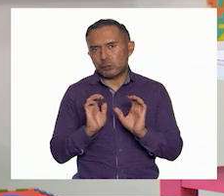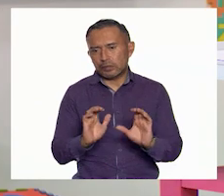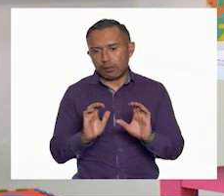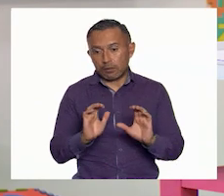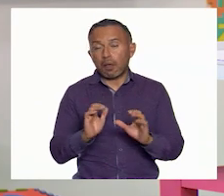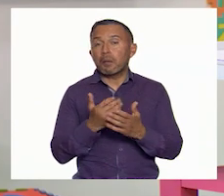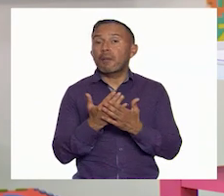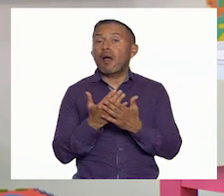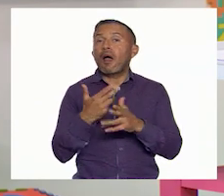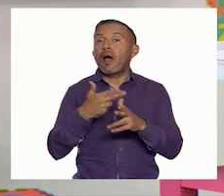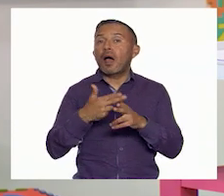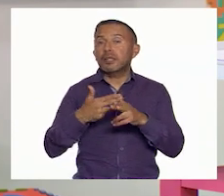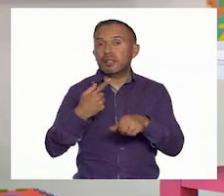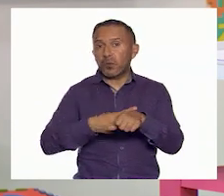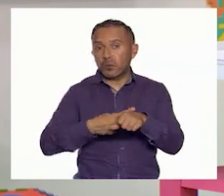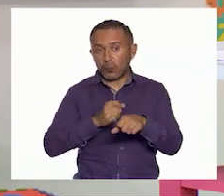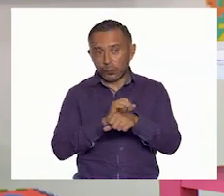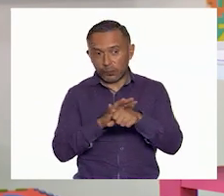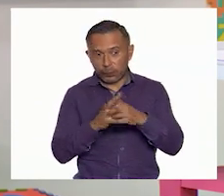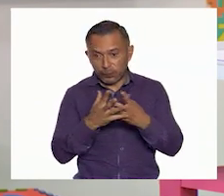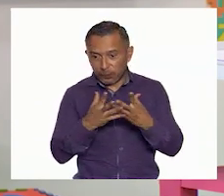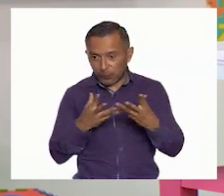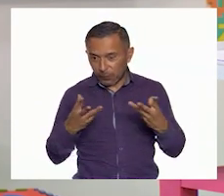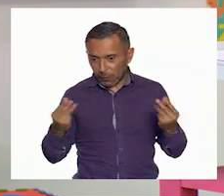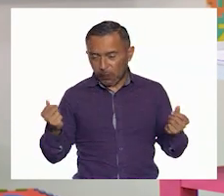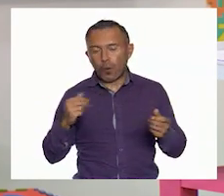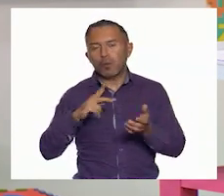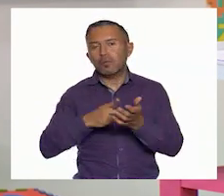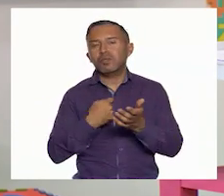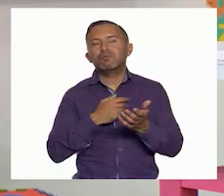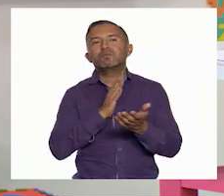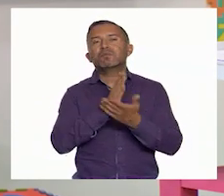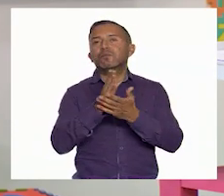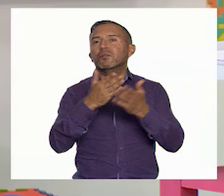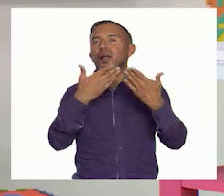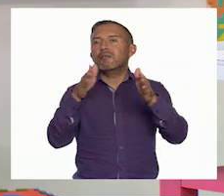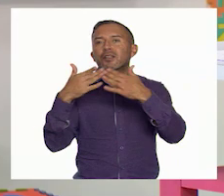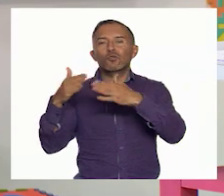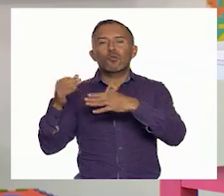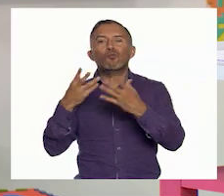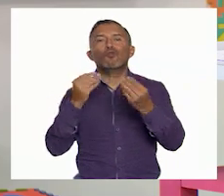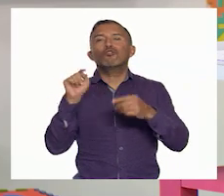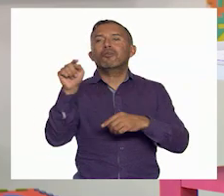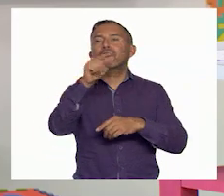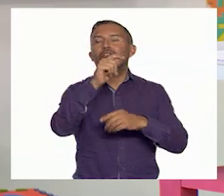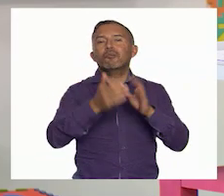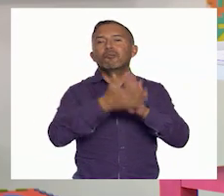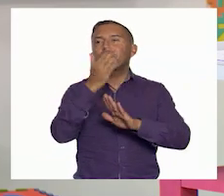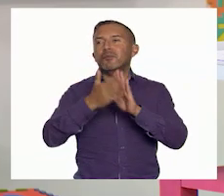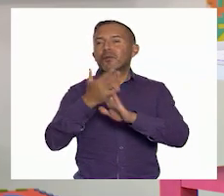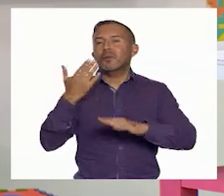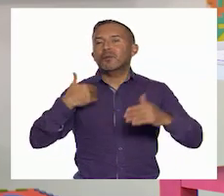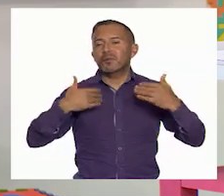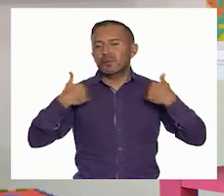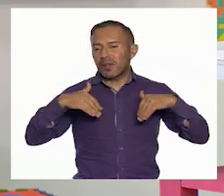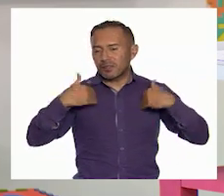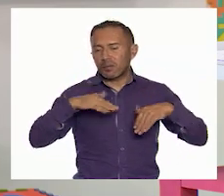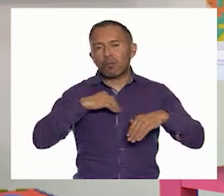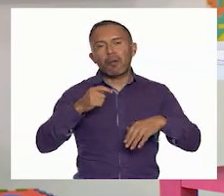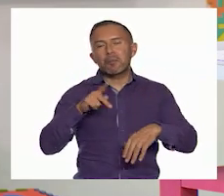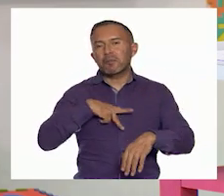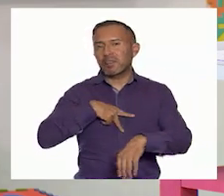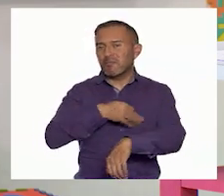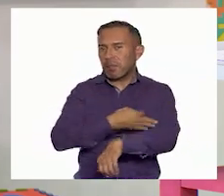esto termine, muy pronto vamos a regresar y a muchos espacios recreativos en donde vamos a poder compartir con nuestra familia y nuestros